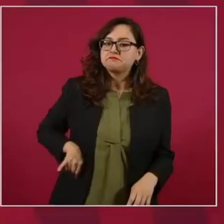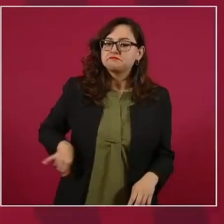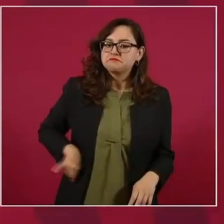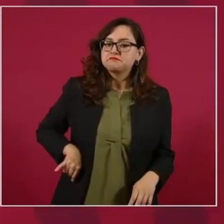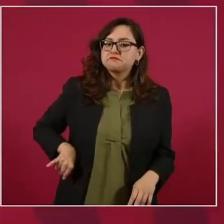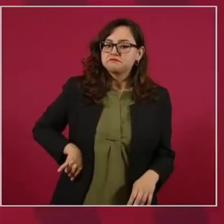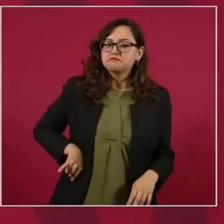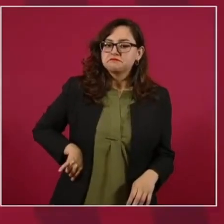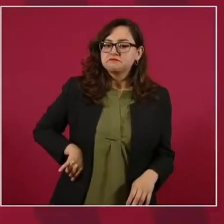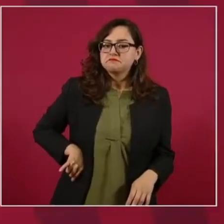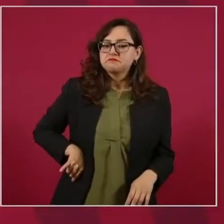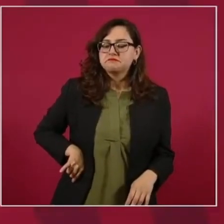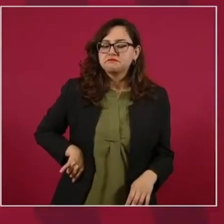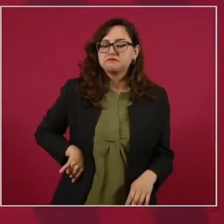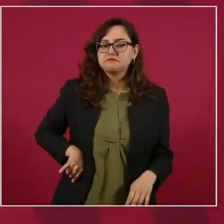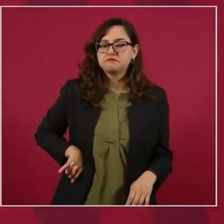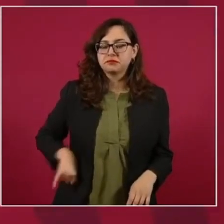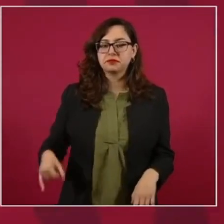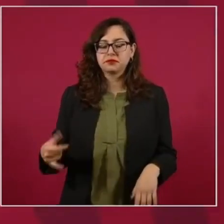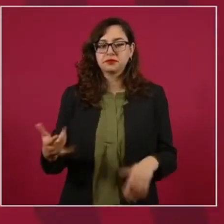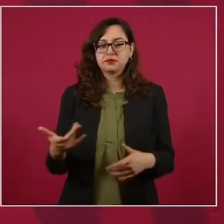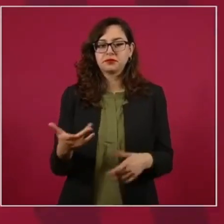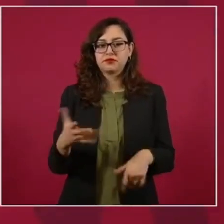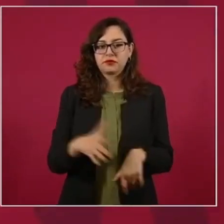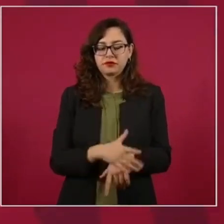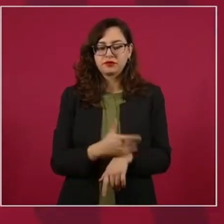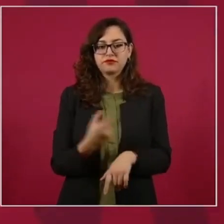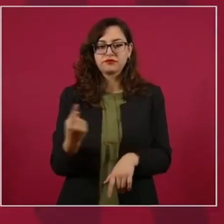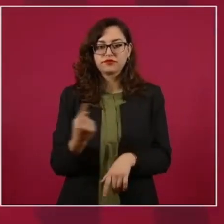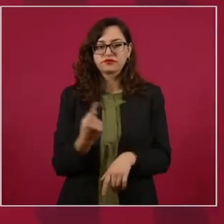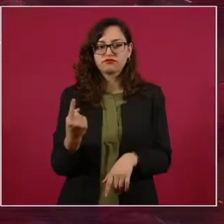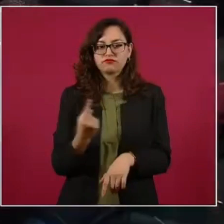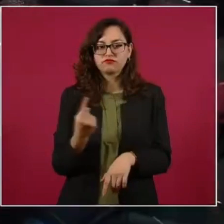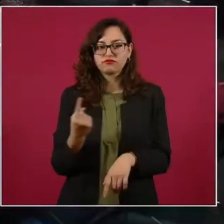porque yo creo que era Pani,